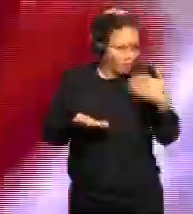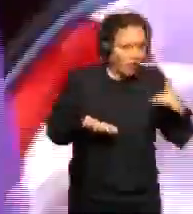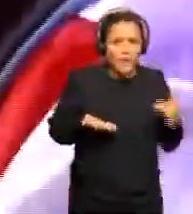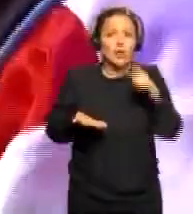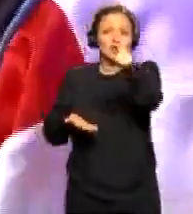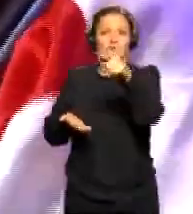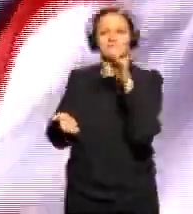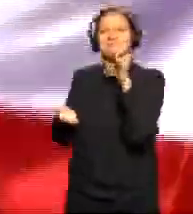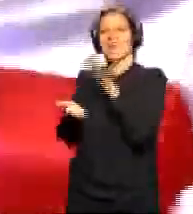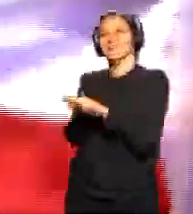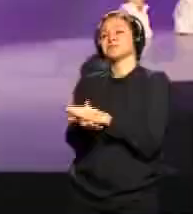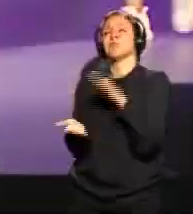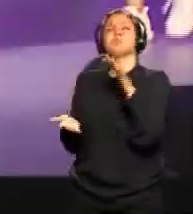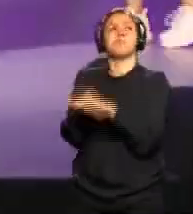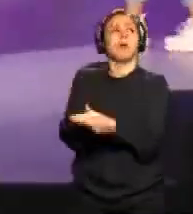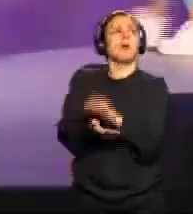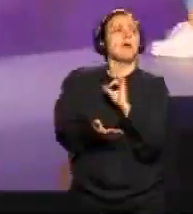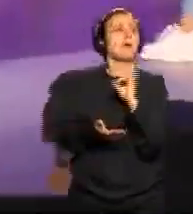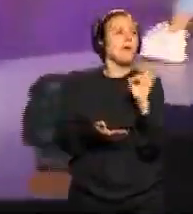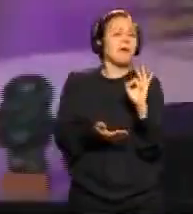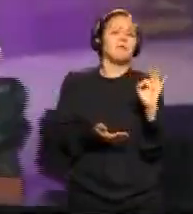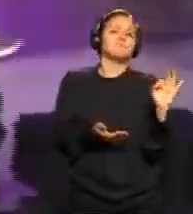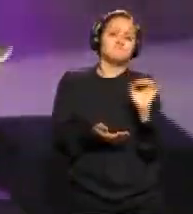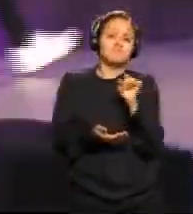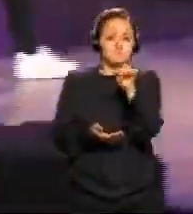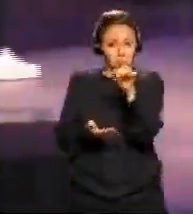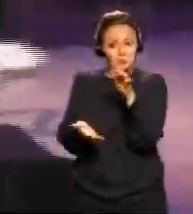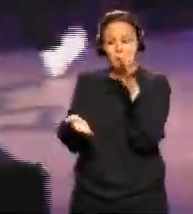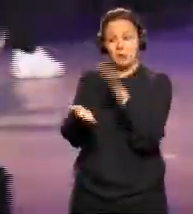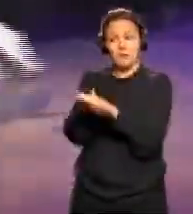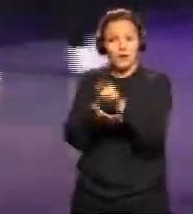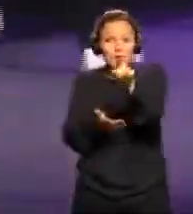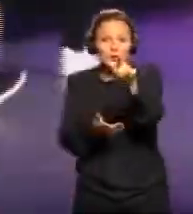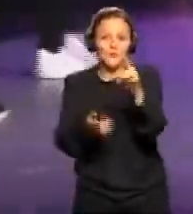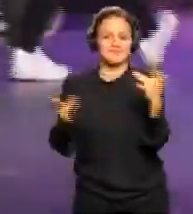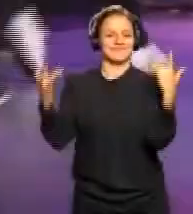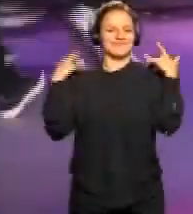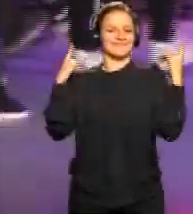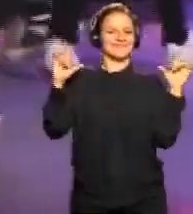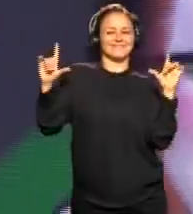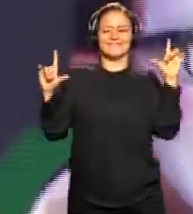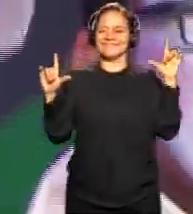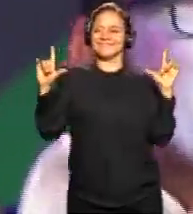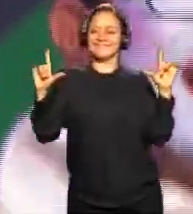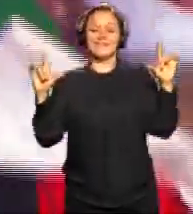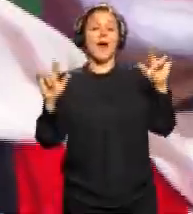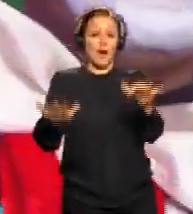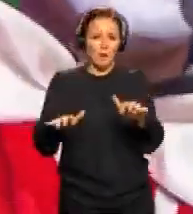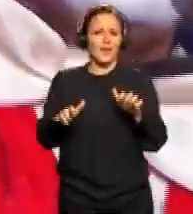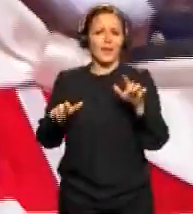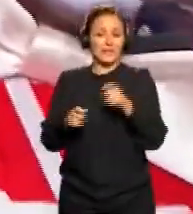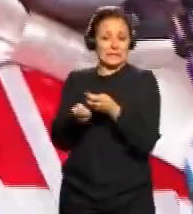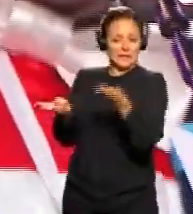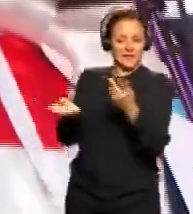oh, oh, tranquilísimo, oh, oh. Tienes que aprender a aparentar, piensa en todo